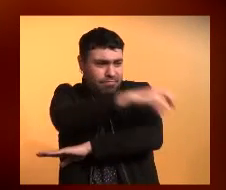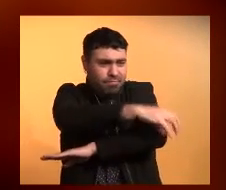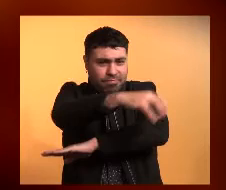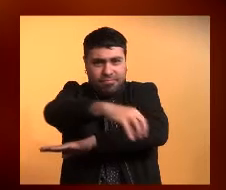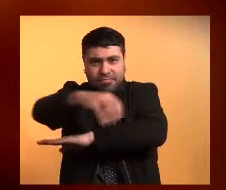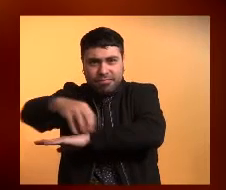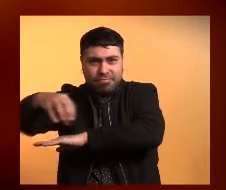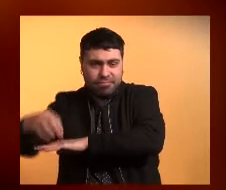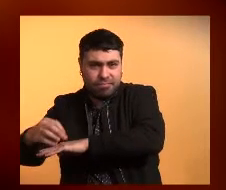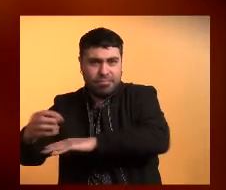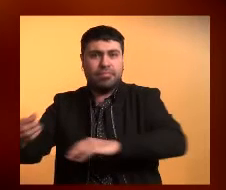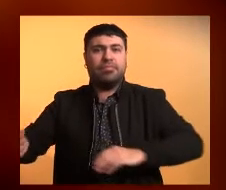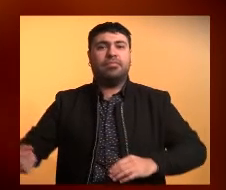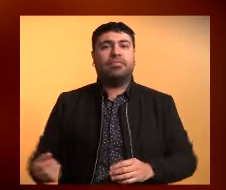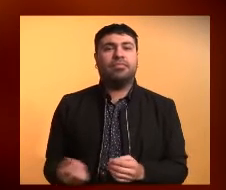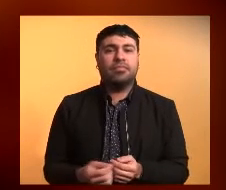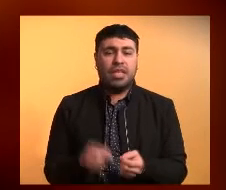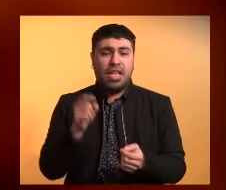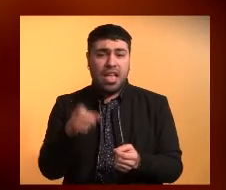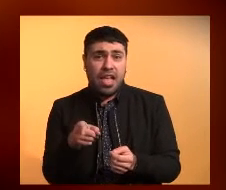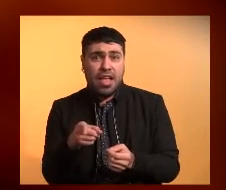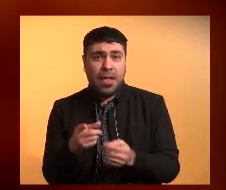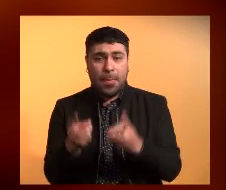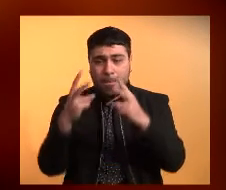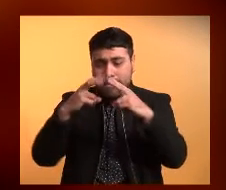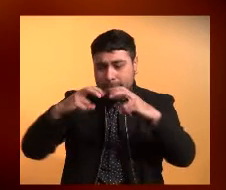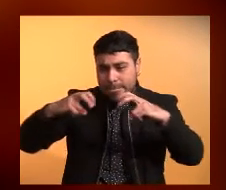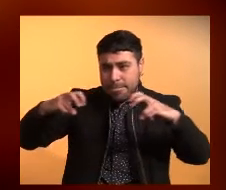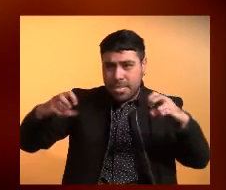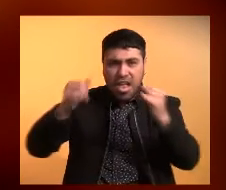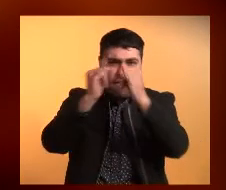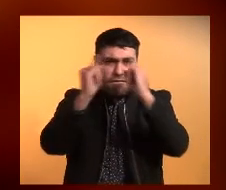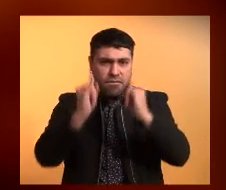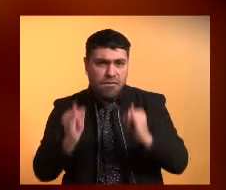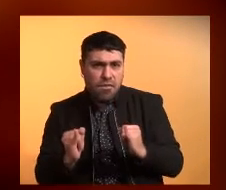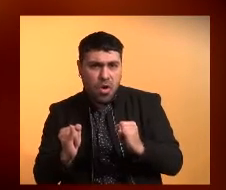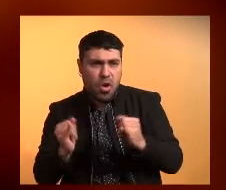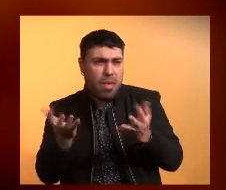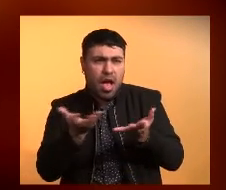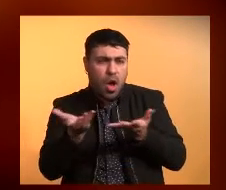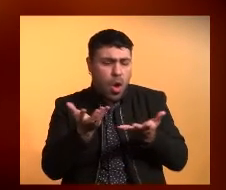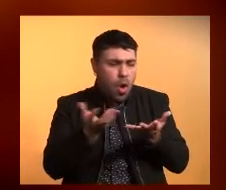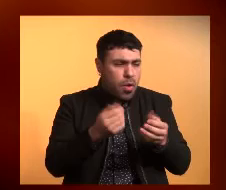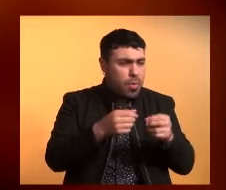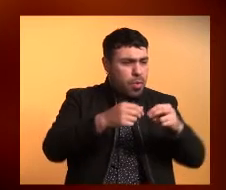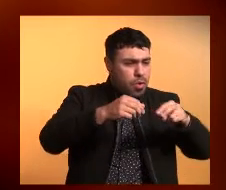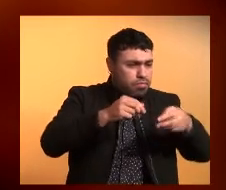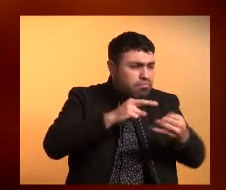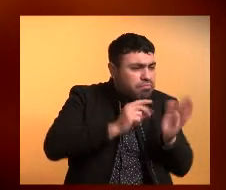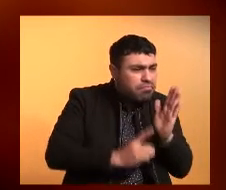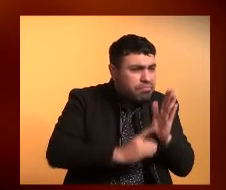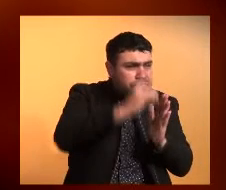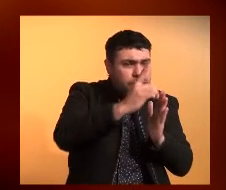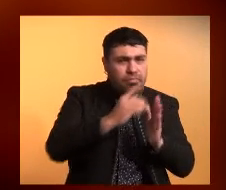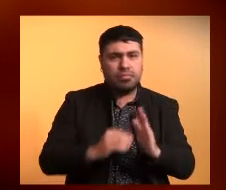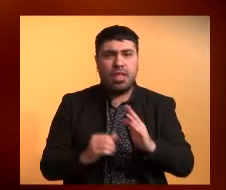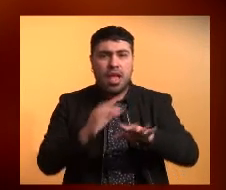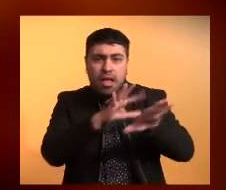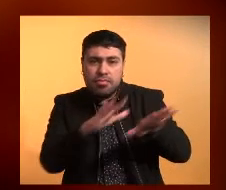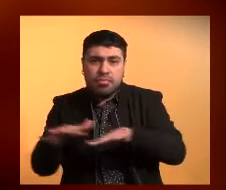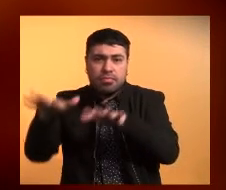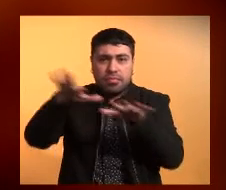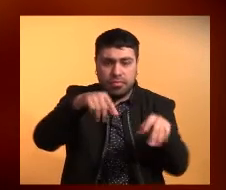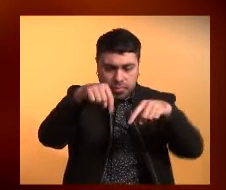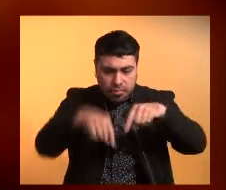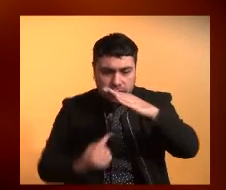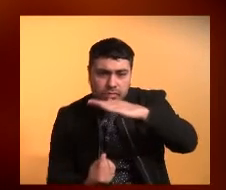y distribución y taxonomía de las macroalgas marinas. En esta oportunidad, entonces, nos va a presentar la